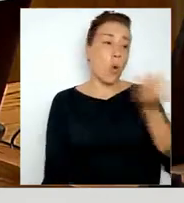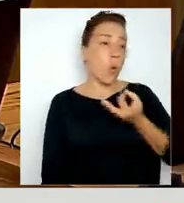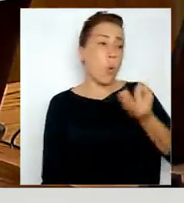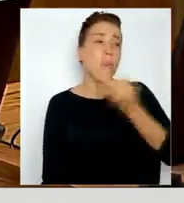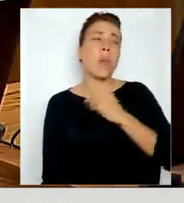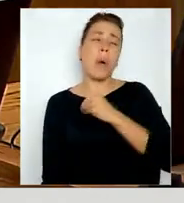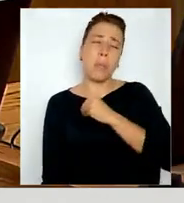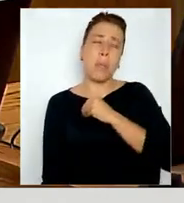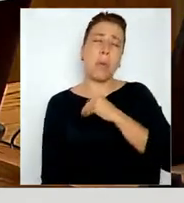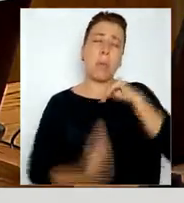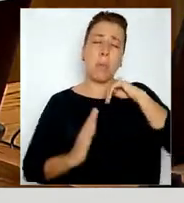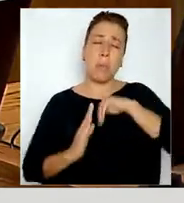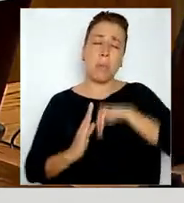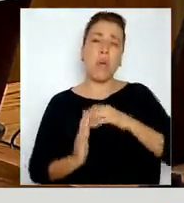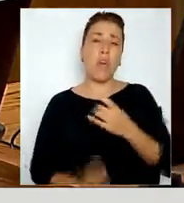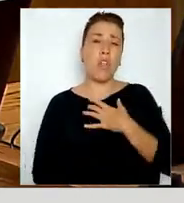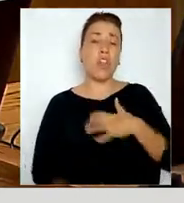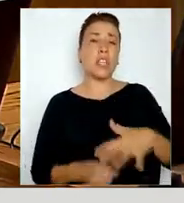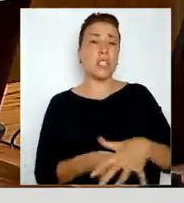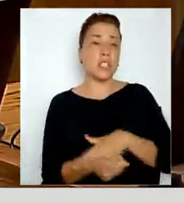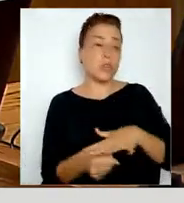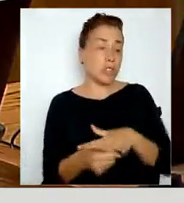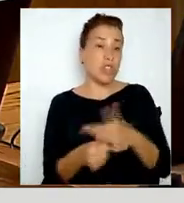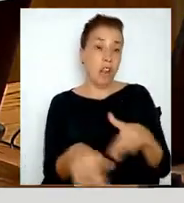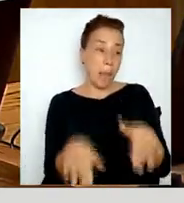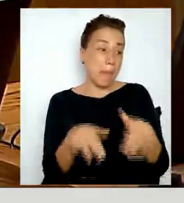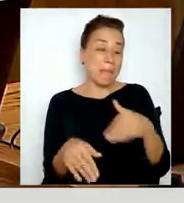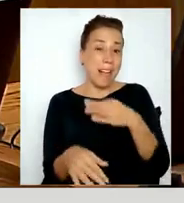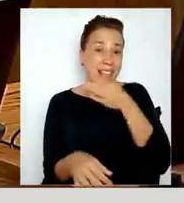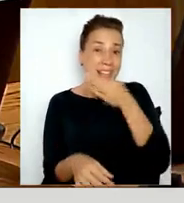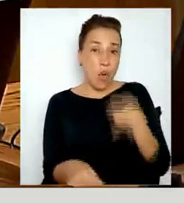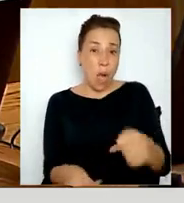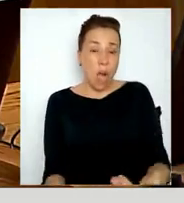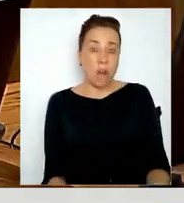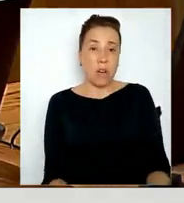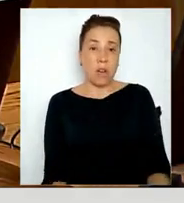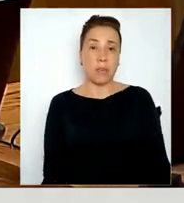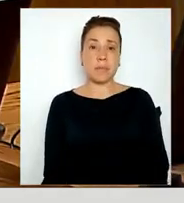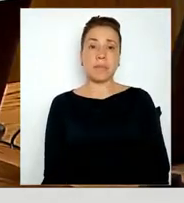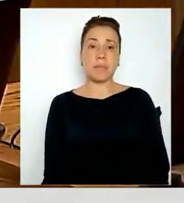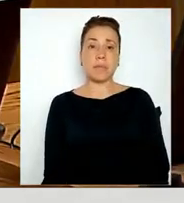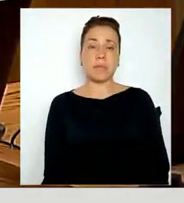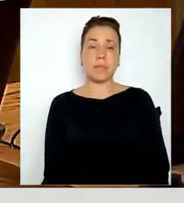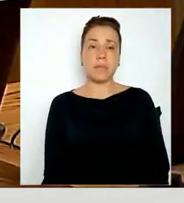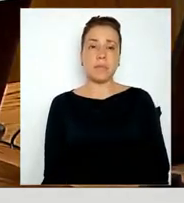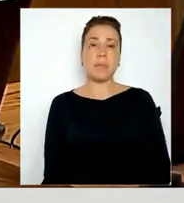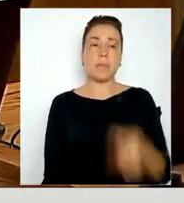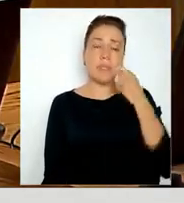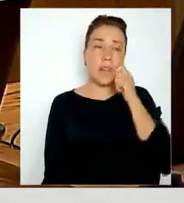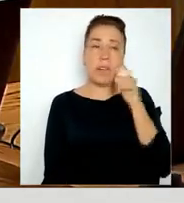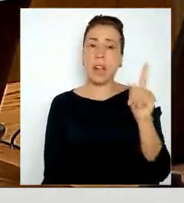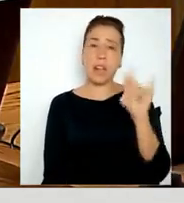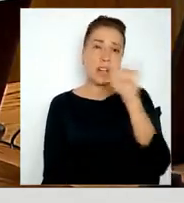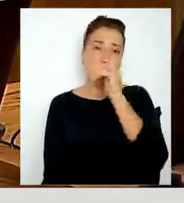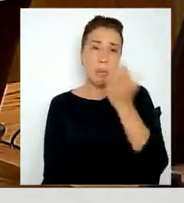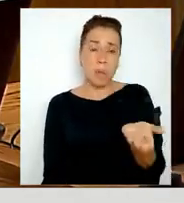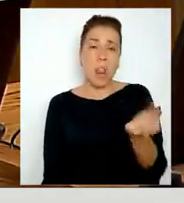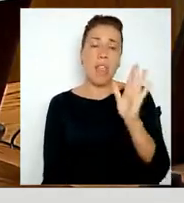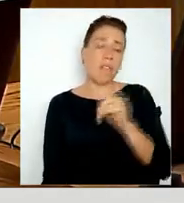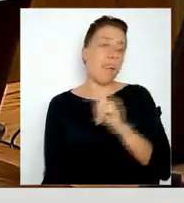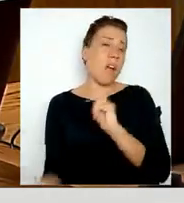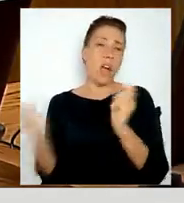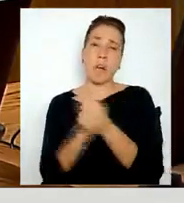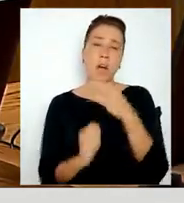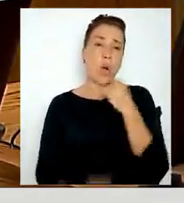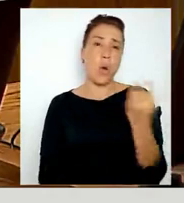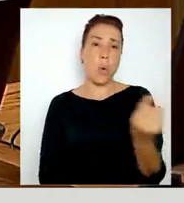situaciones como esta Y eso Si moral es algo que debemos cambiar Con urgencia y por eso hoy